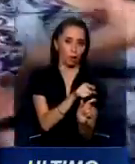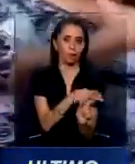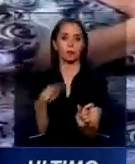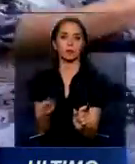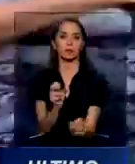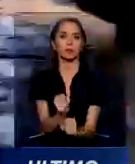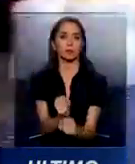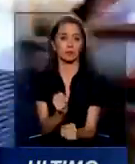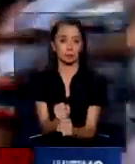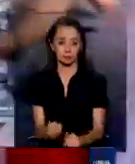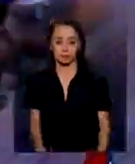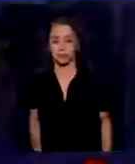un trabajador